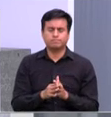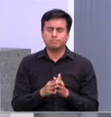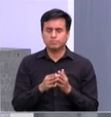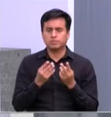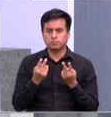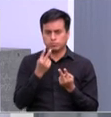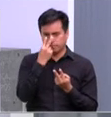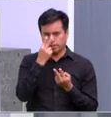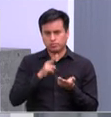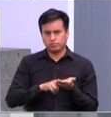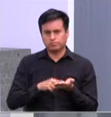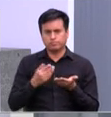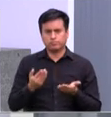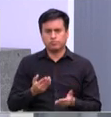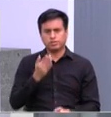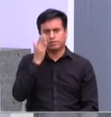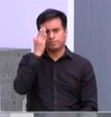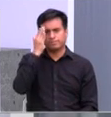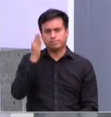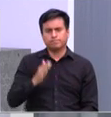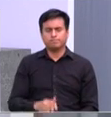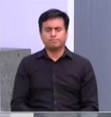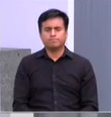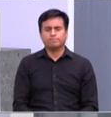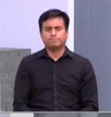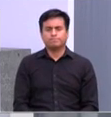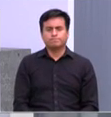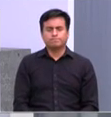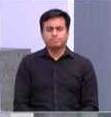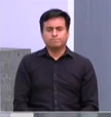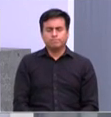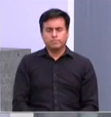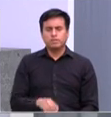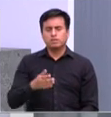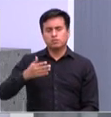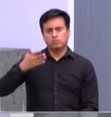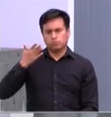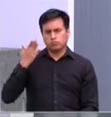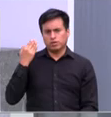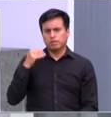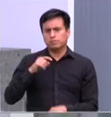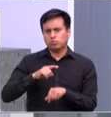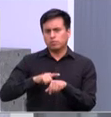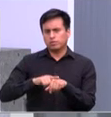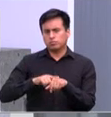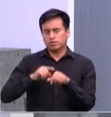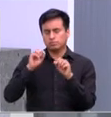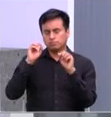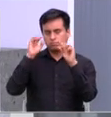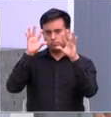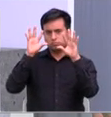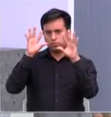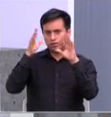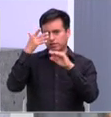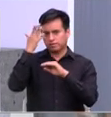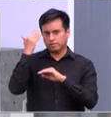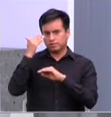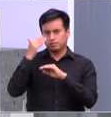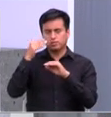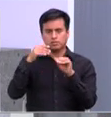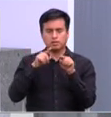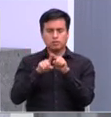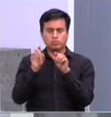estamos viviendo hoy día. Fue ese un momento de lucidez que